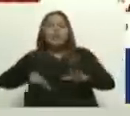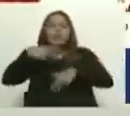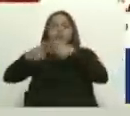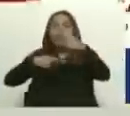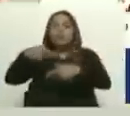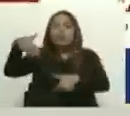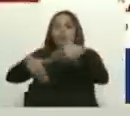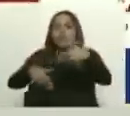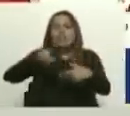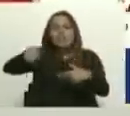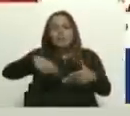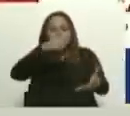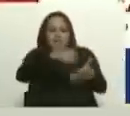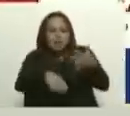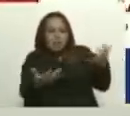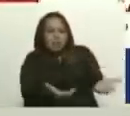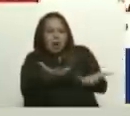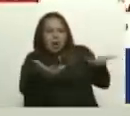procedimiento, después quemaron lo que había.